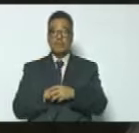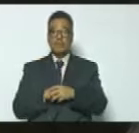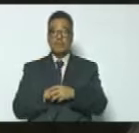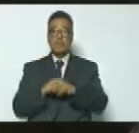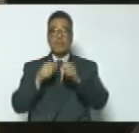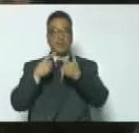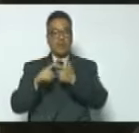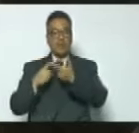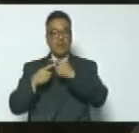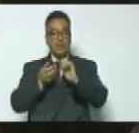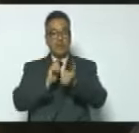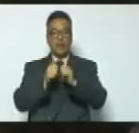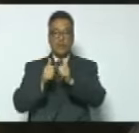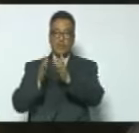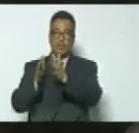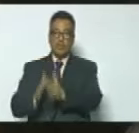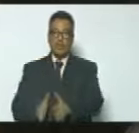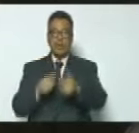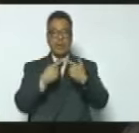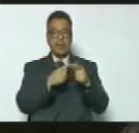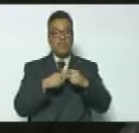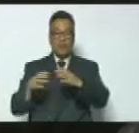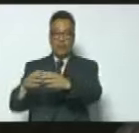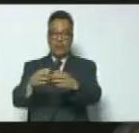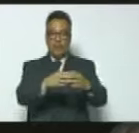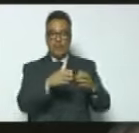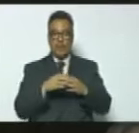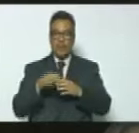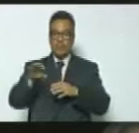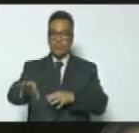con distintos jugadores de distintos equipos,